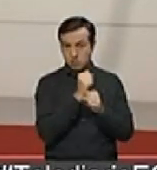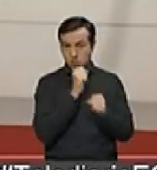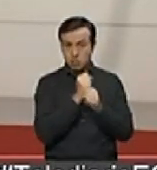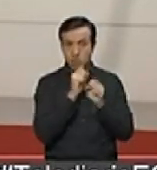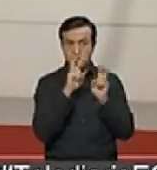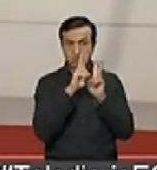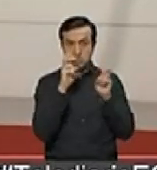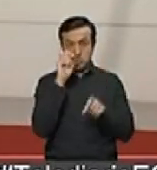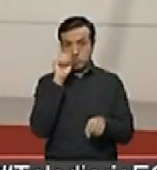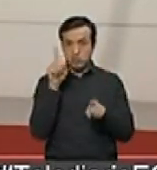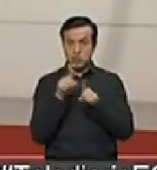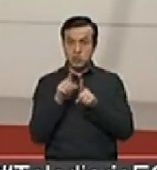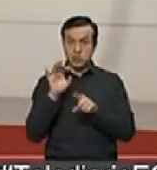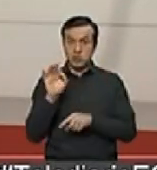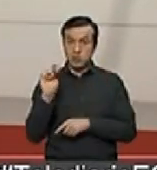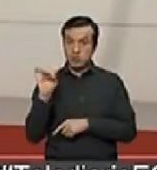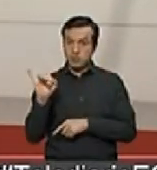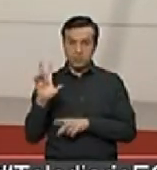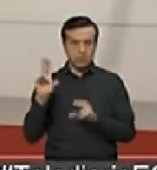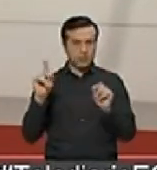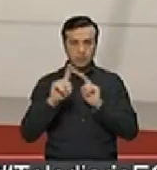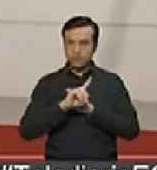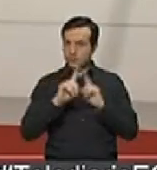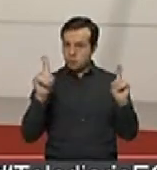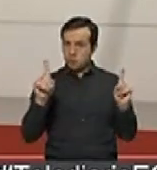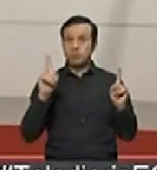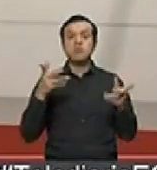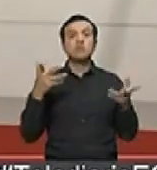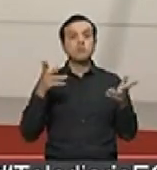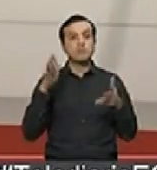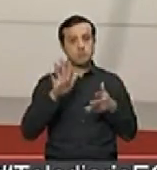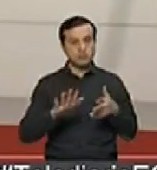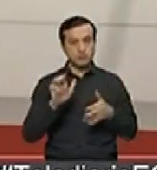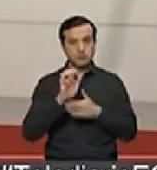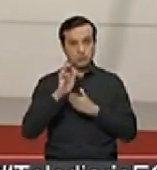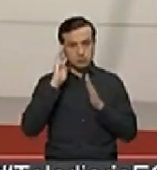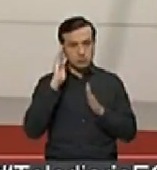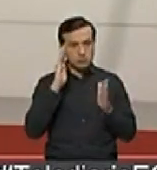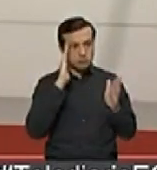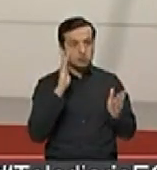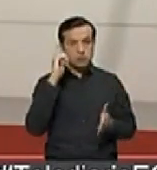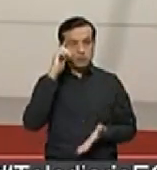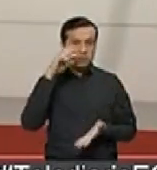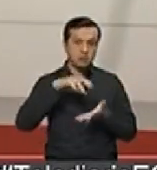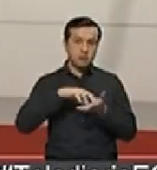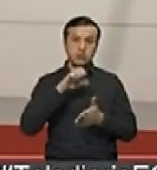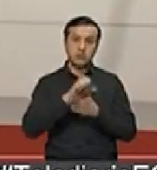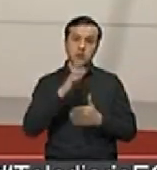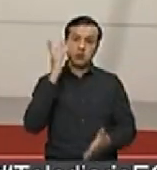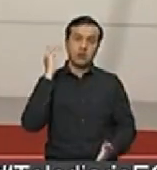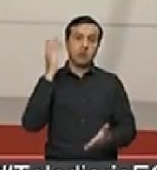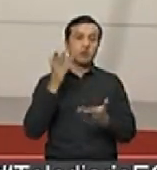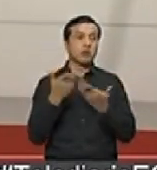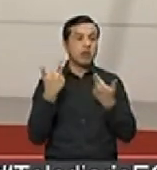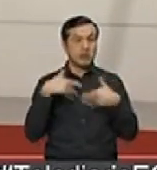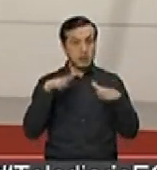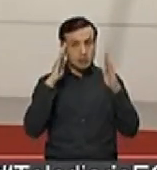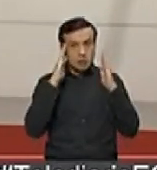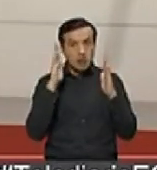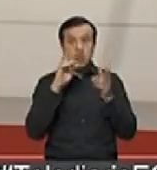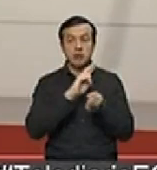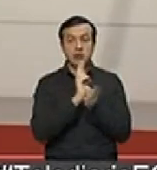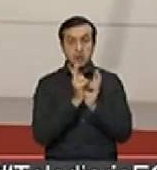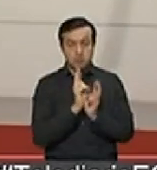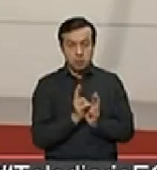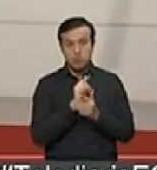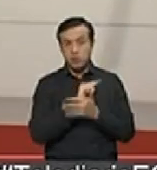por el tema de acuerdos con organismos multilaterales, sino es respuesta a lo que el país está buscando. El gobierno nacional viene hace algún tiempo generando una serie de reformas,